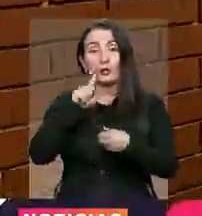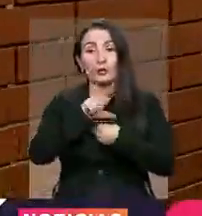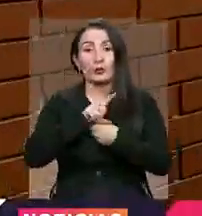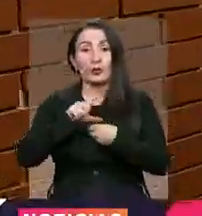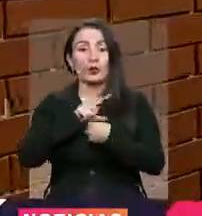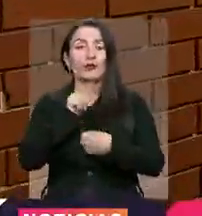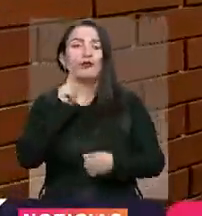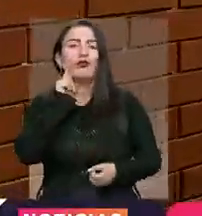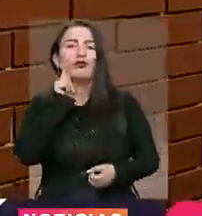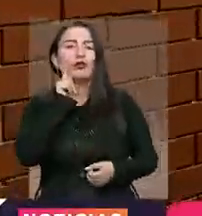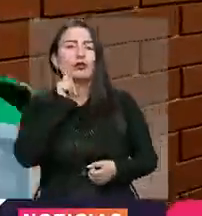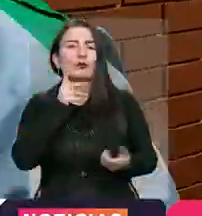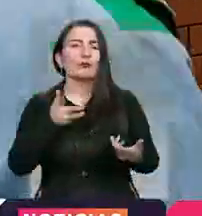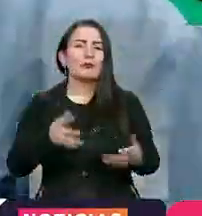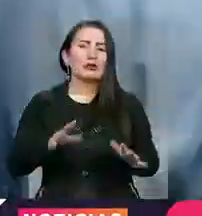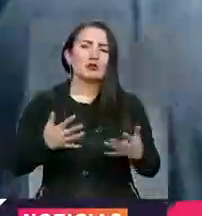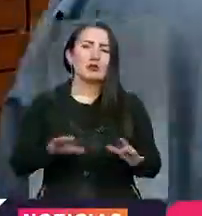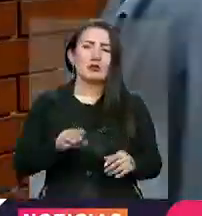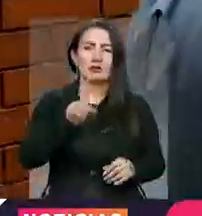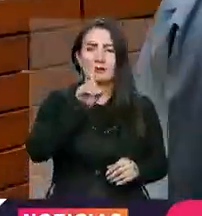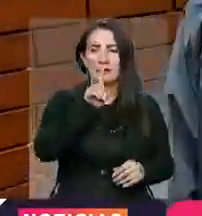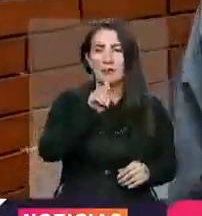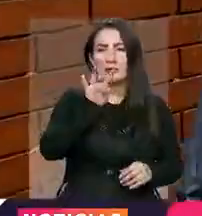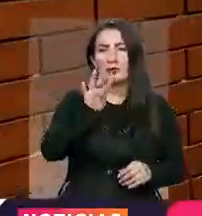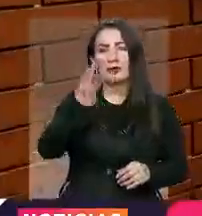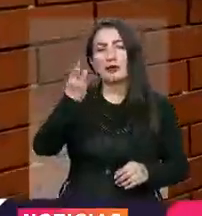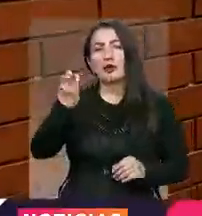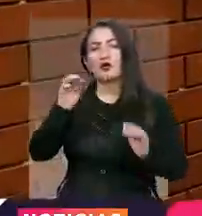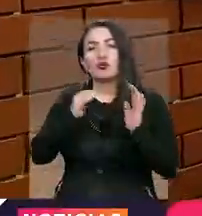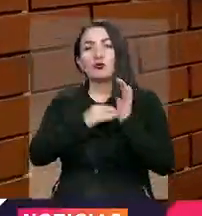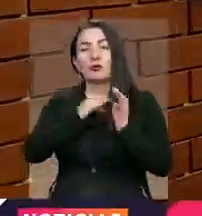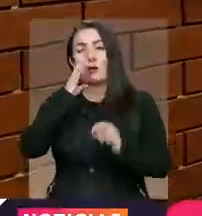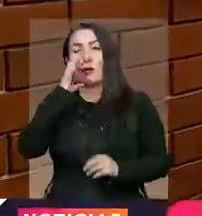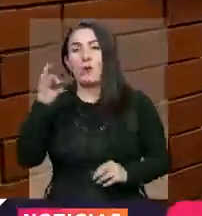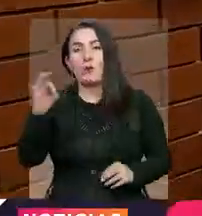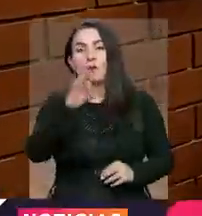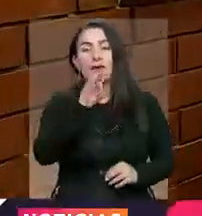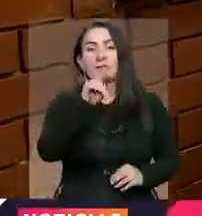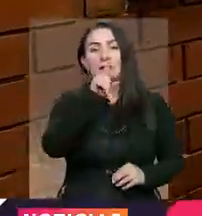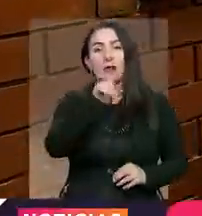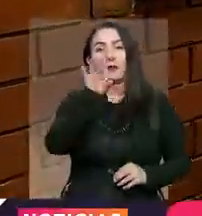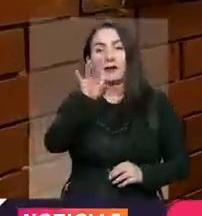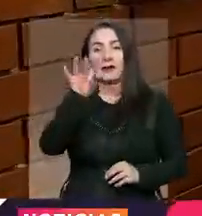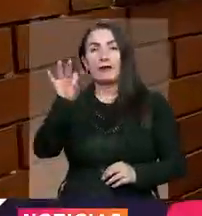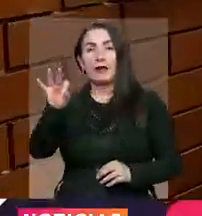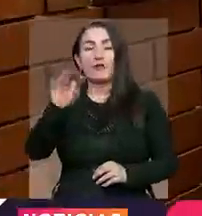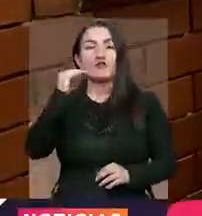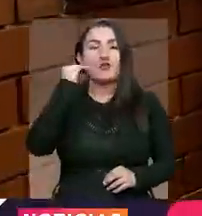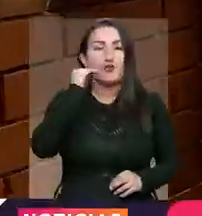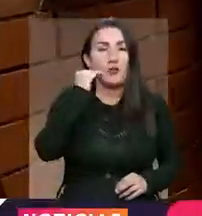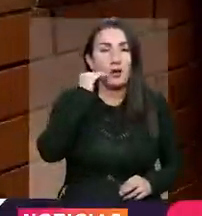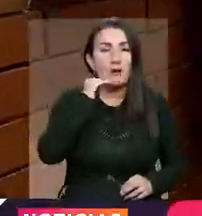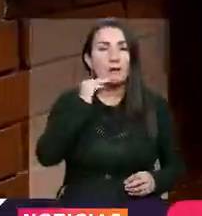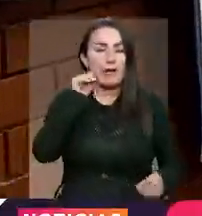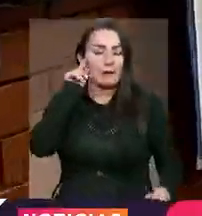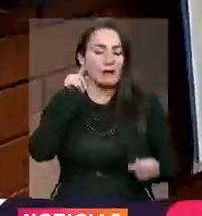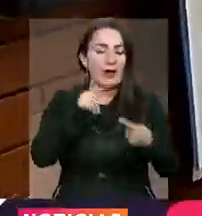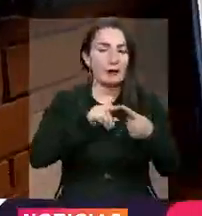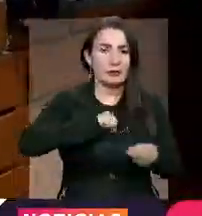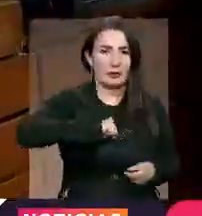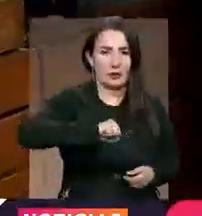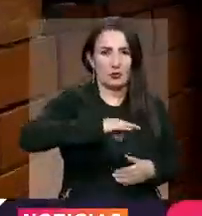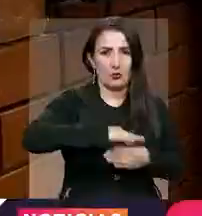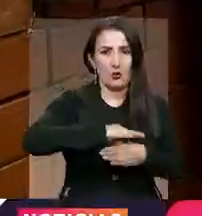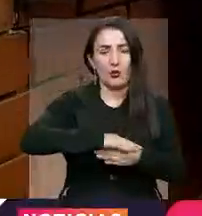de Fontibón hay cerca de 148.000 hombres y 133.000 mujeres para ejercer su derecho